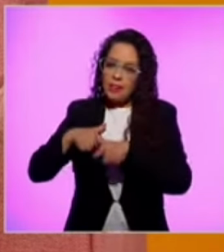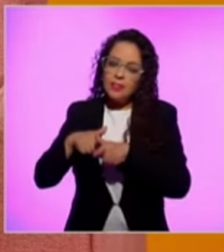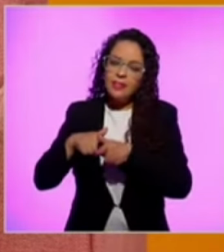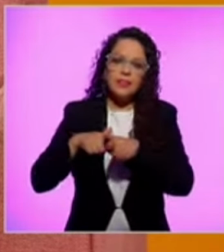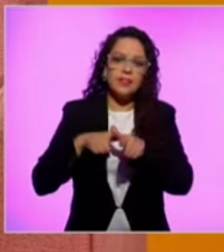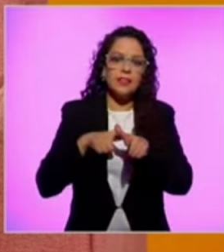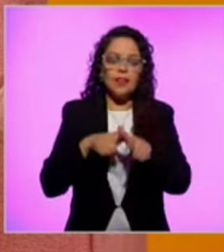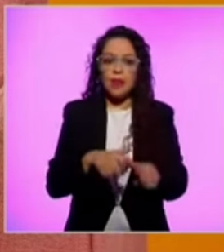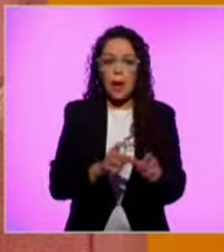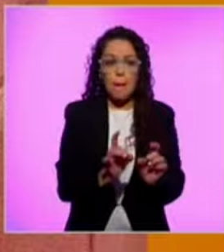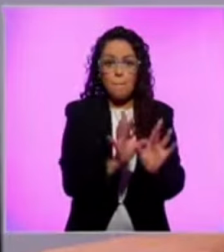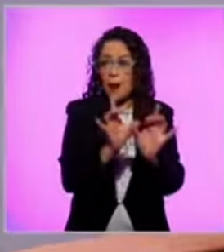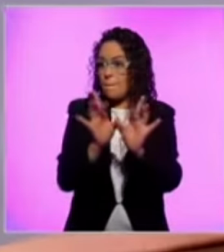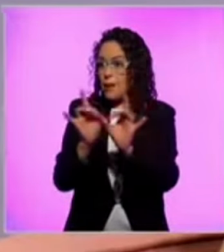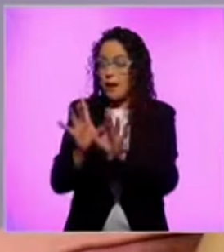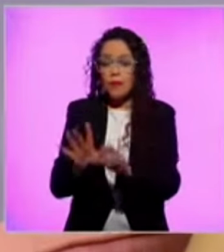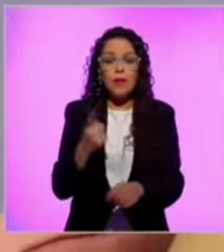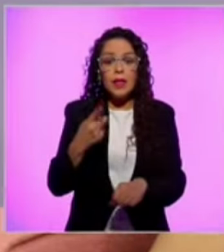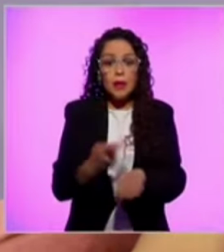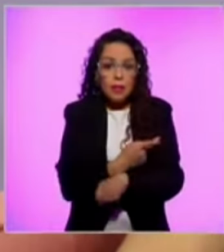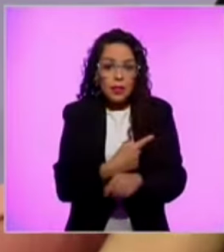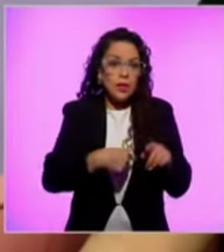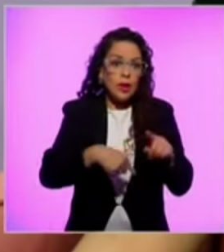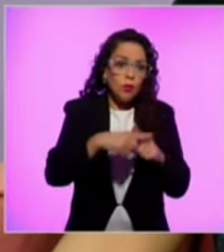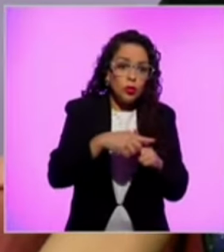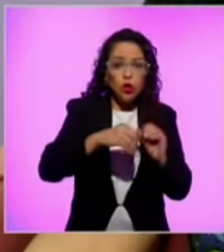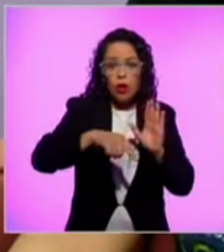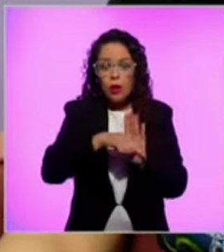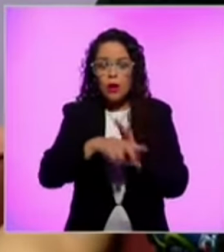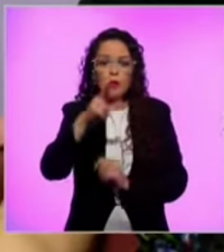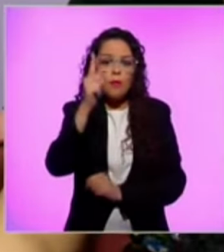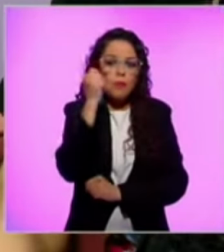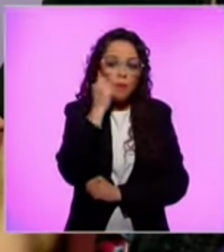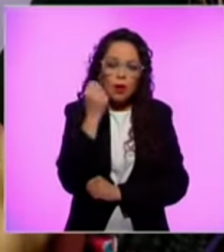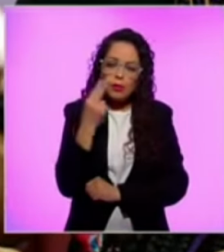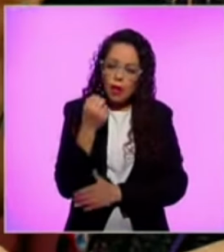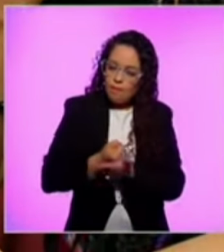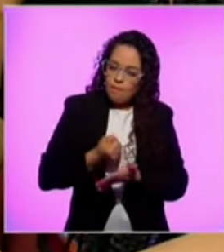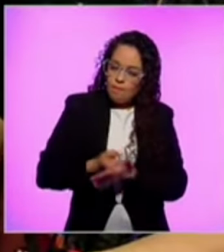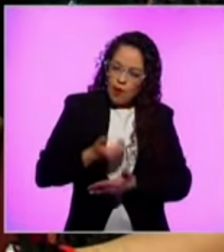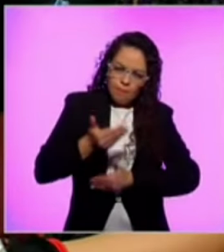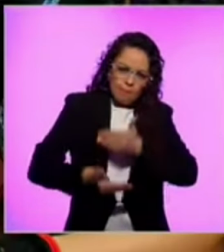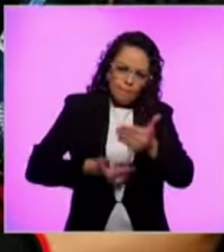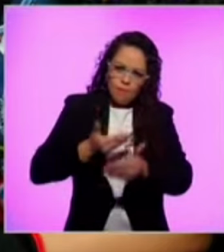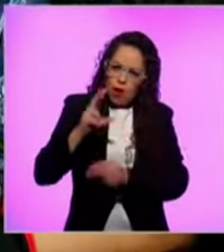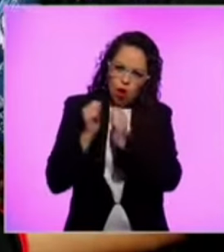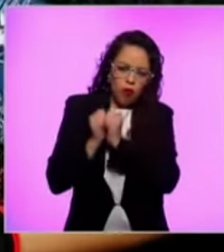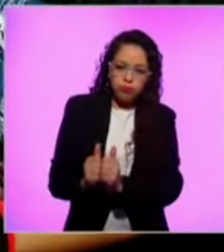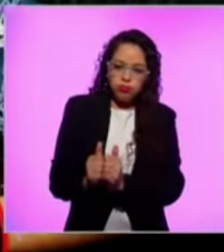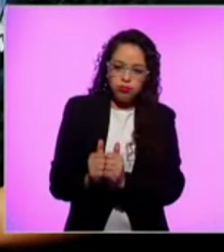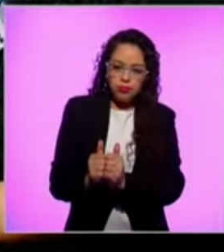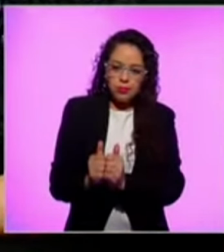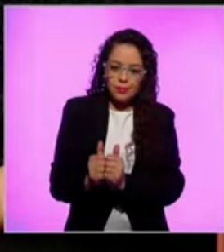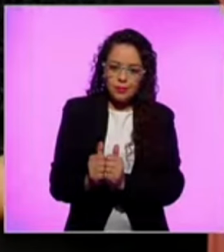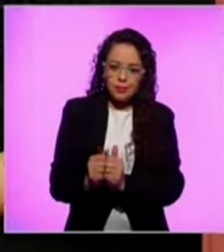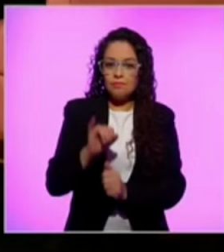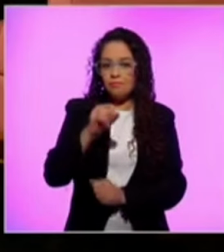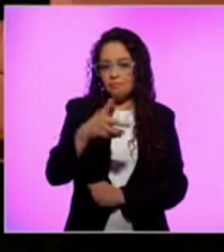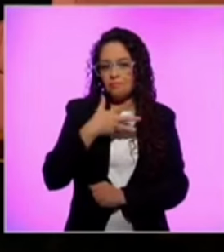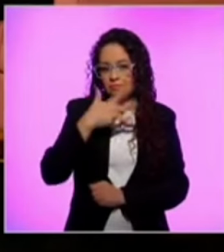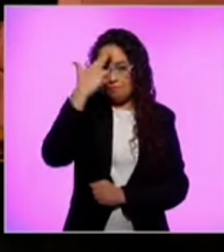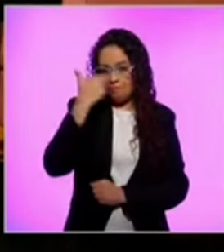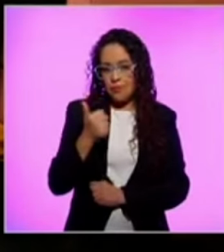se nos presente, con buenas y con malas. Totalmente, ¿no? Como bien lo dicen, una lloradita y a seguirle, uh-huh.